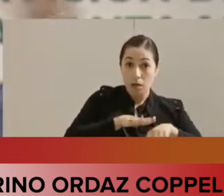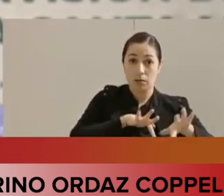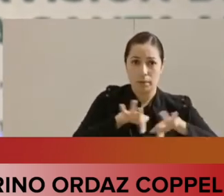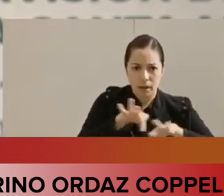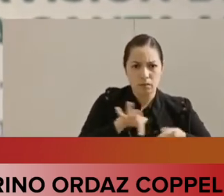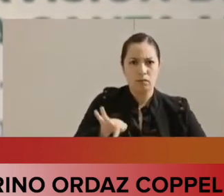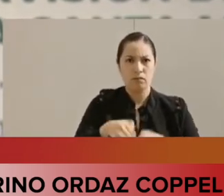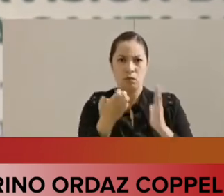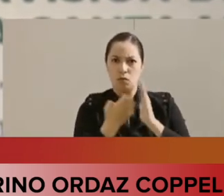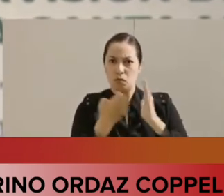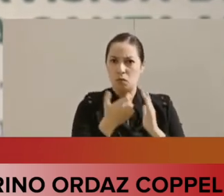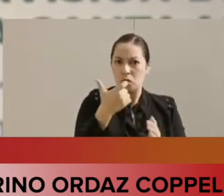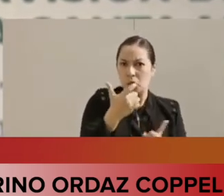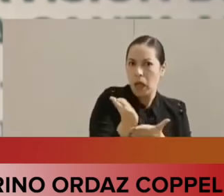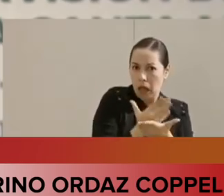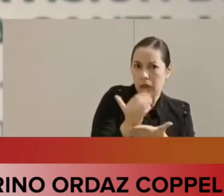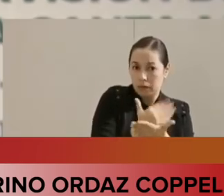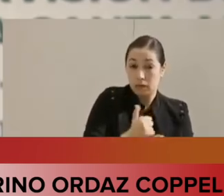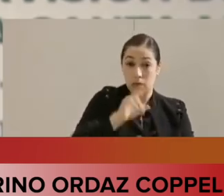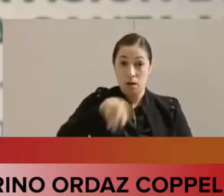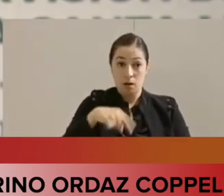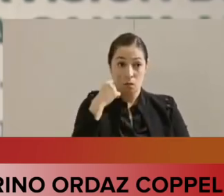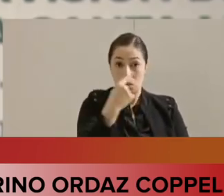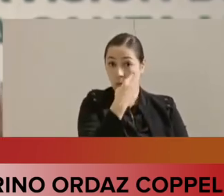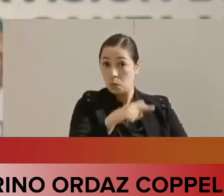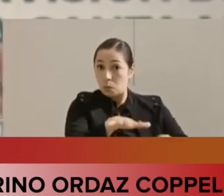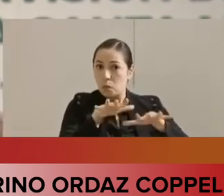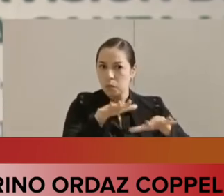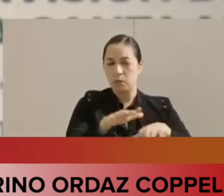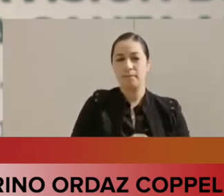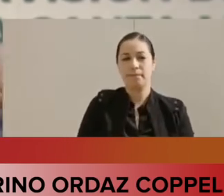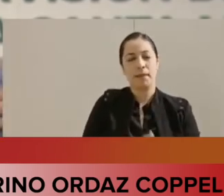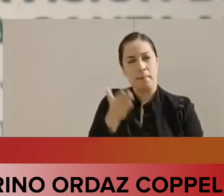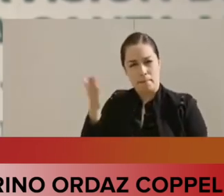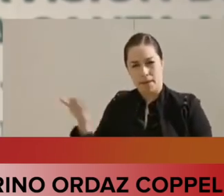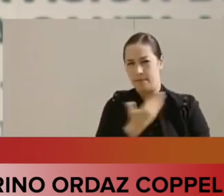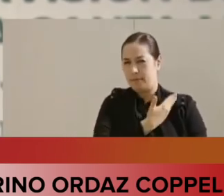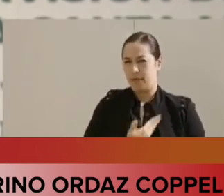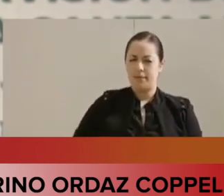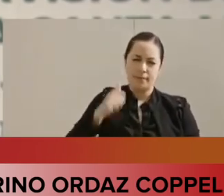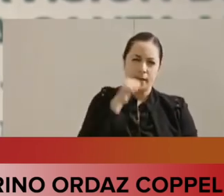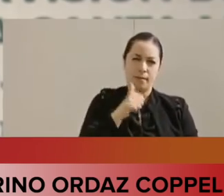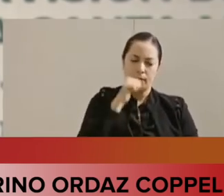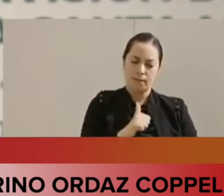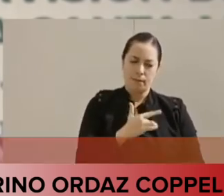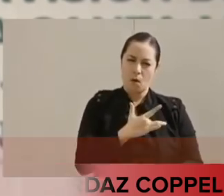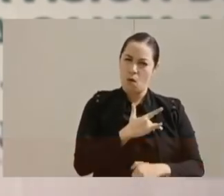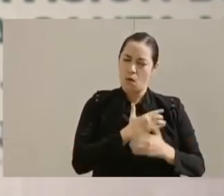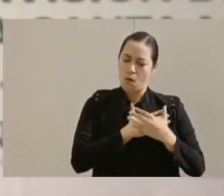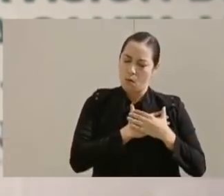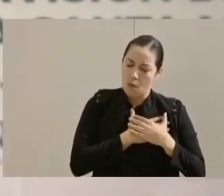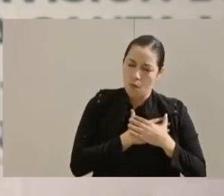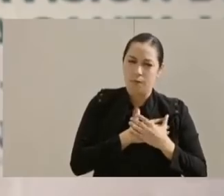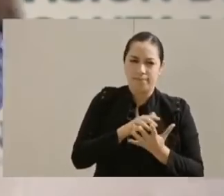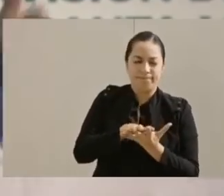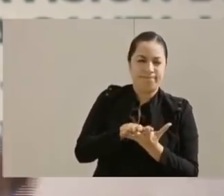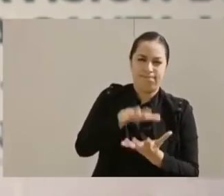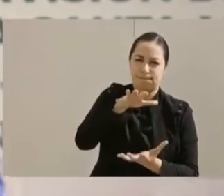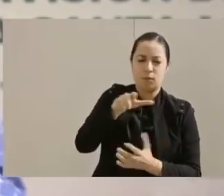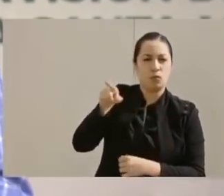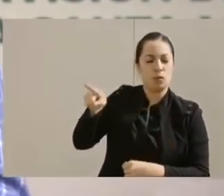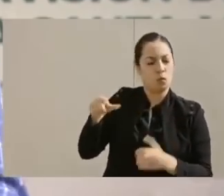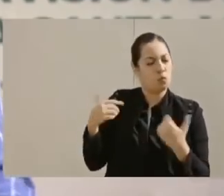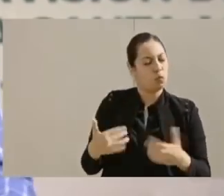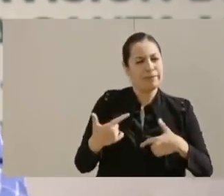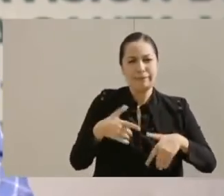impresionante. Presidente, usted le ha echado todo su corazón, todo su amor, ha sido un hombre de mucho trabajo,